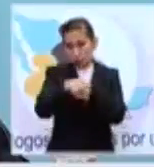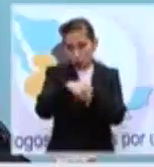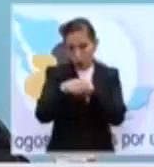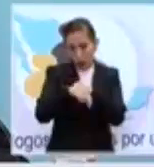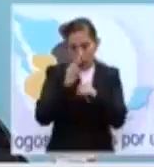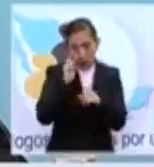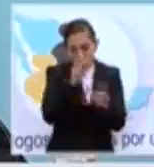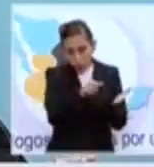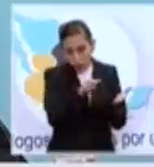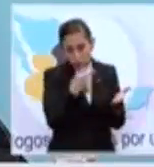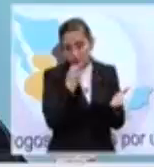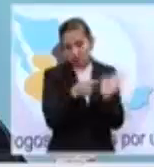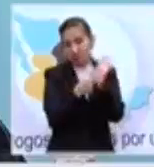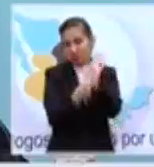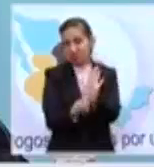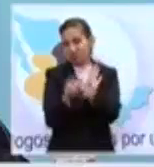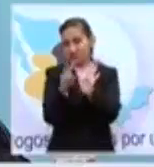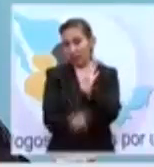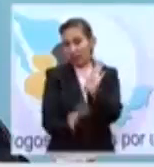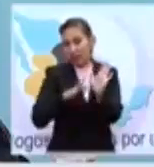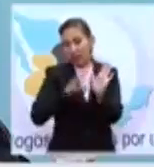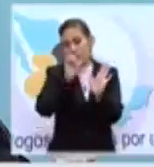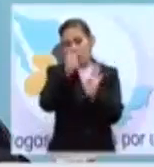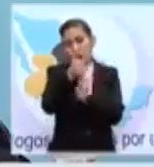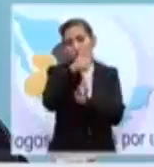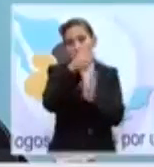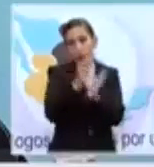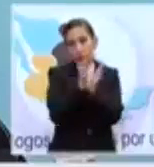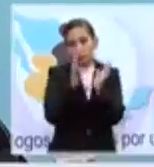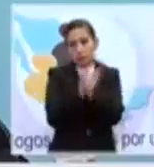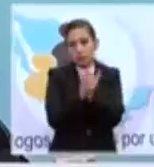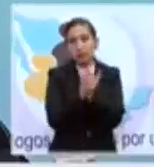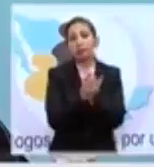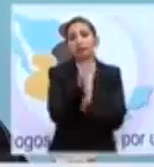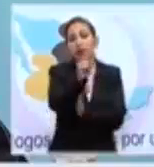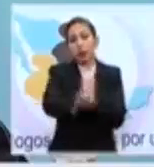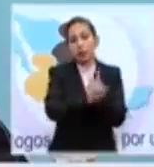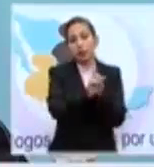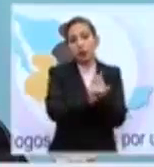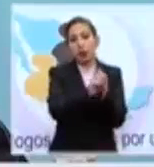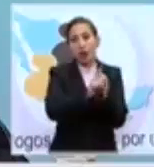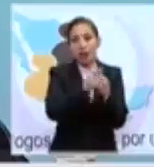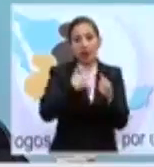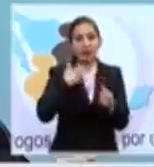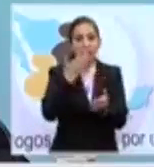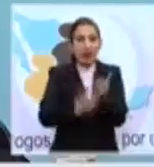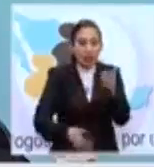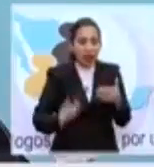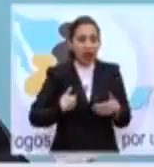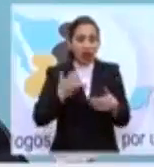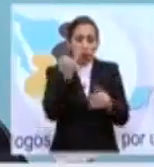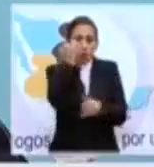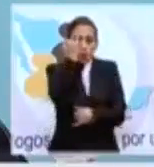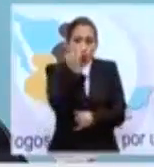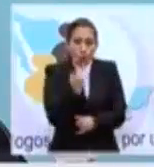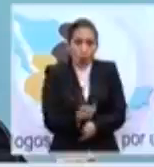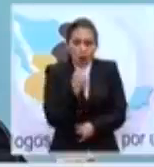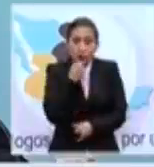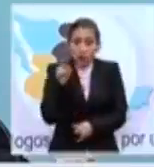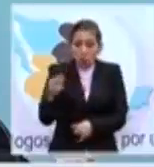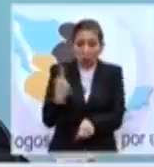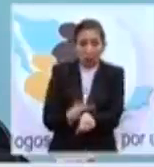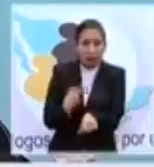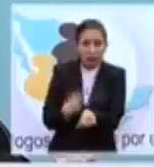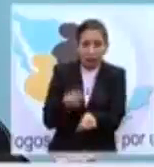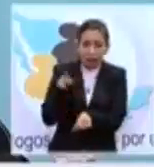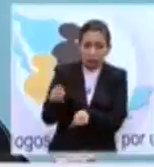que nos puedan hablar también otros de los participantes aquí de los problemas que hay de desnutrición infantil en estas zonas, que